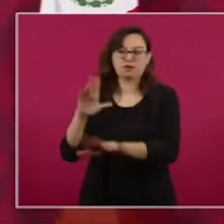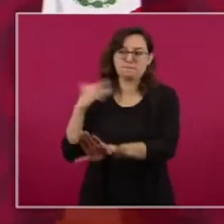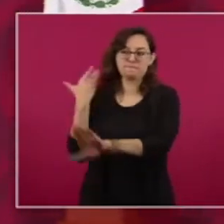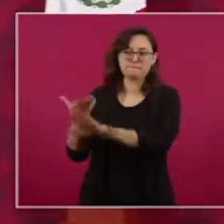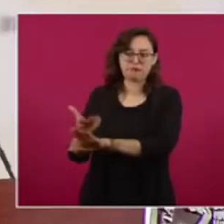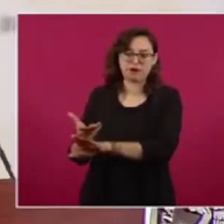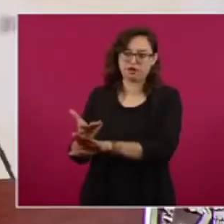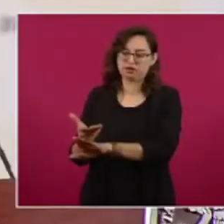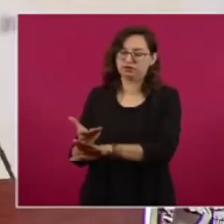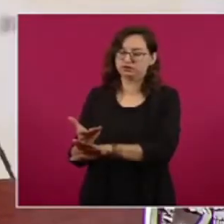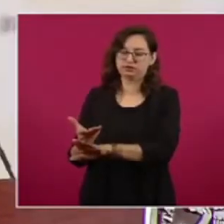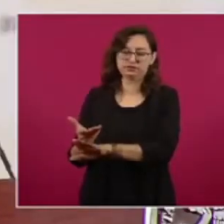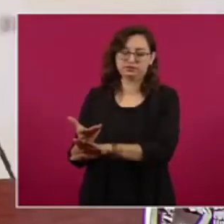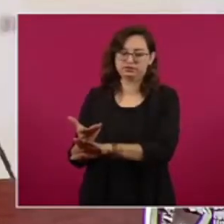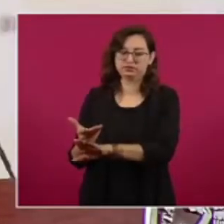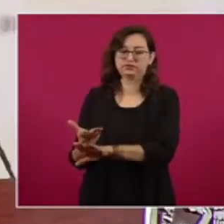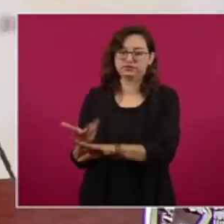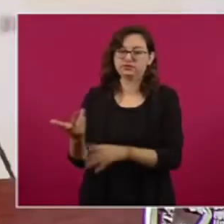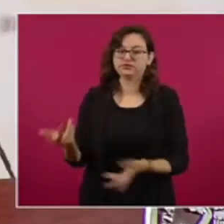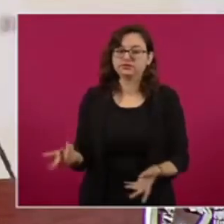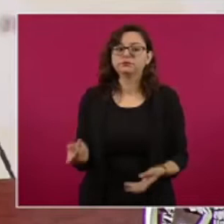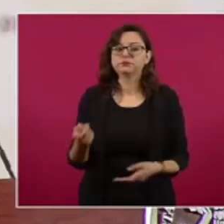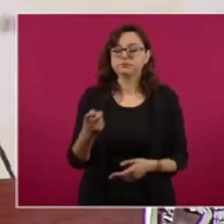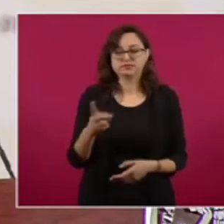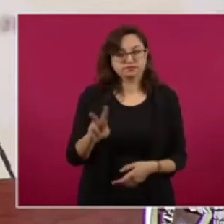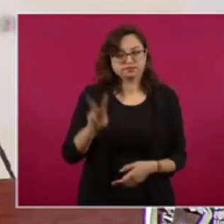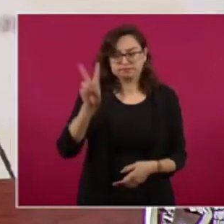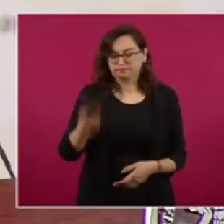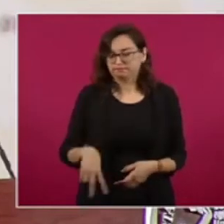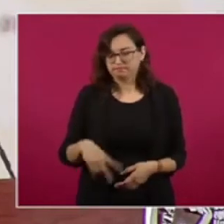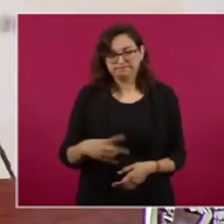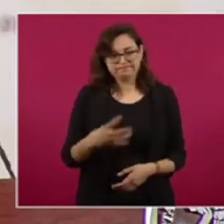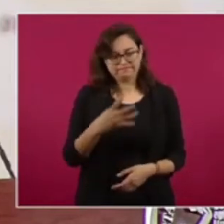es un acto vergonzoso